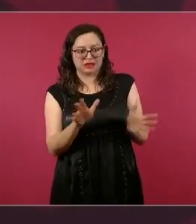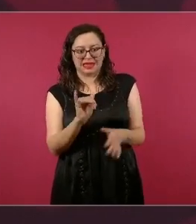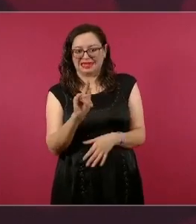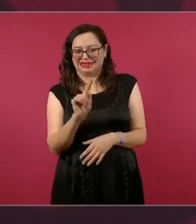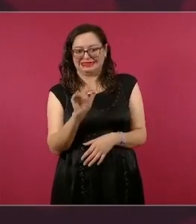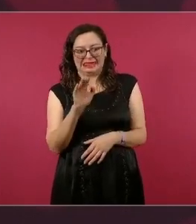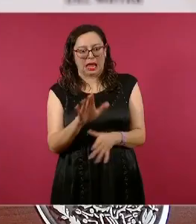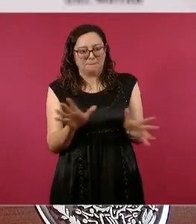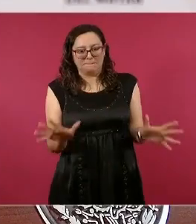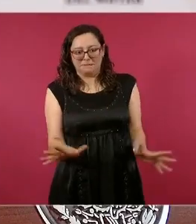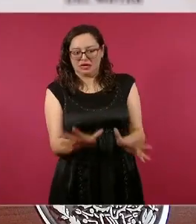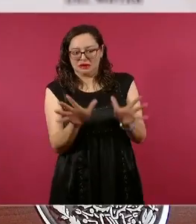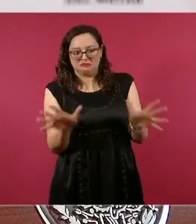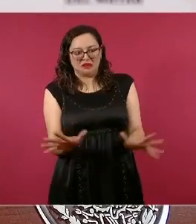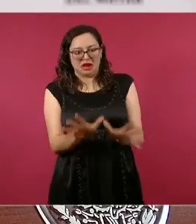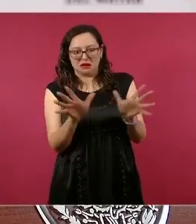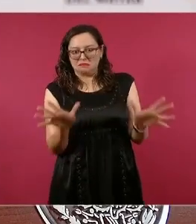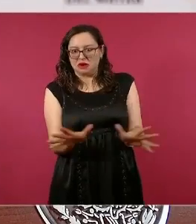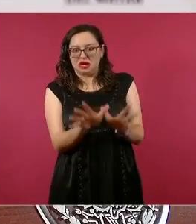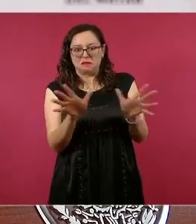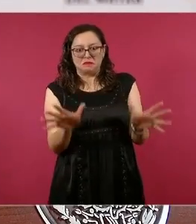Hacienda.